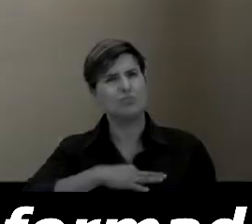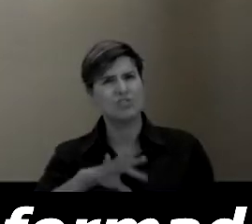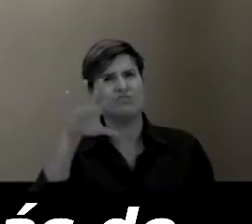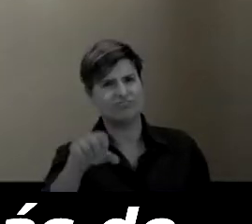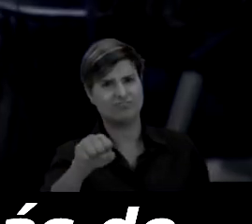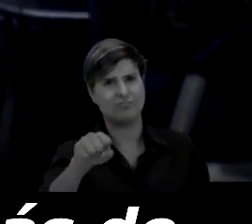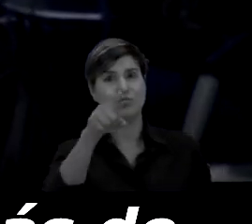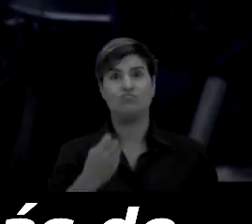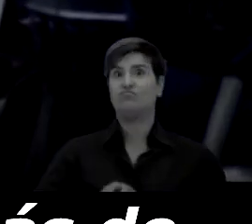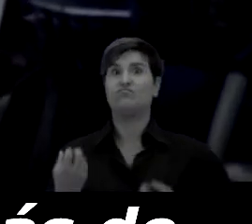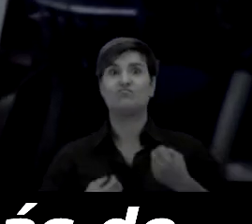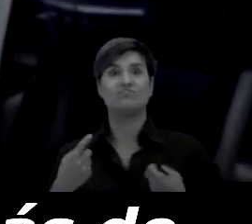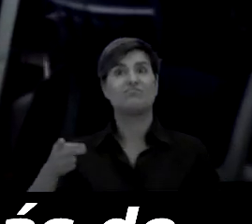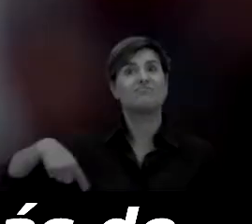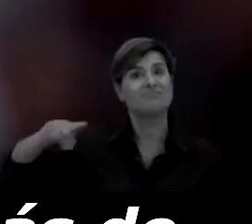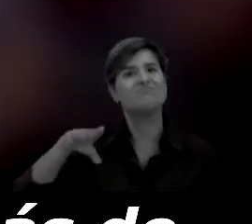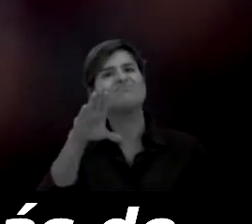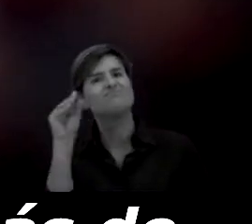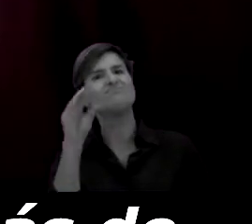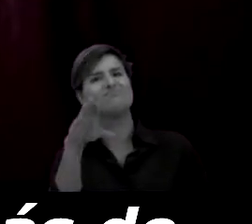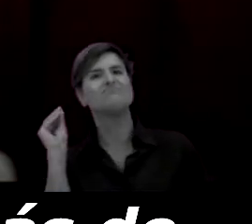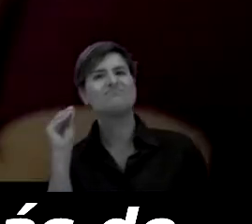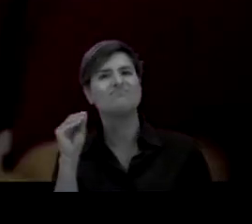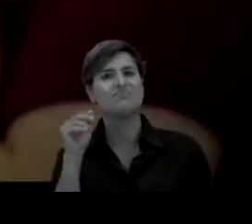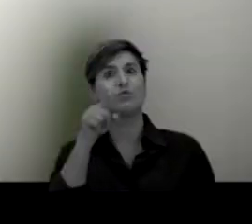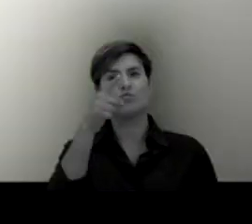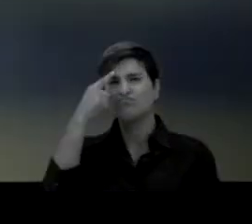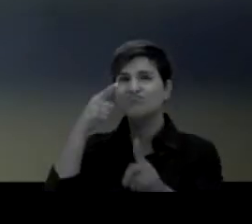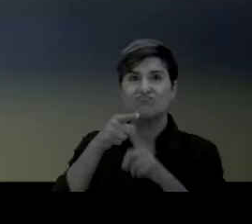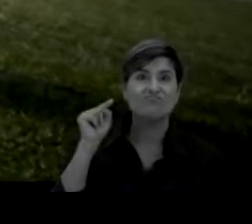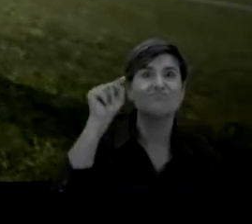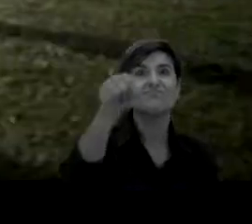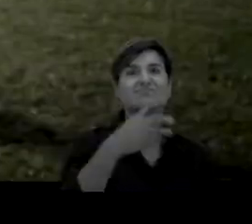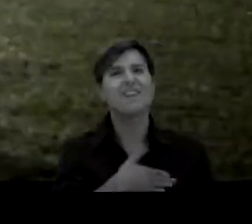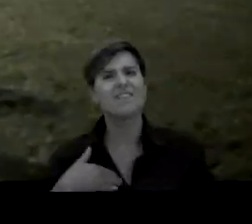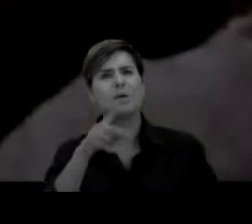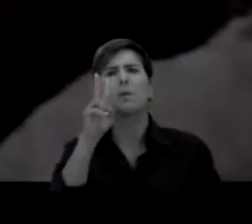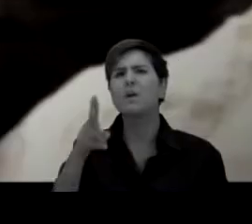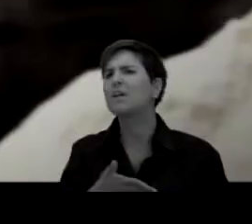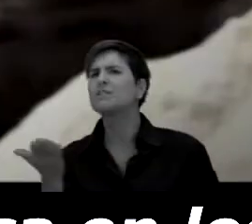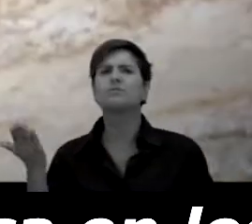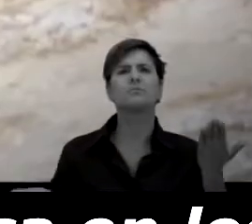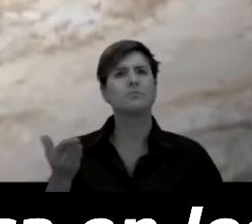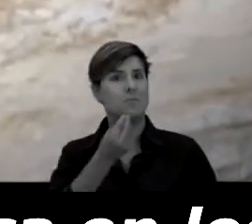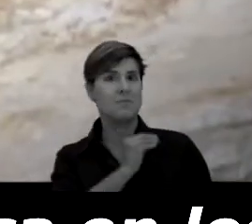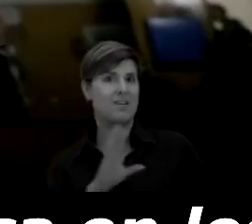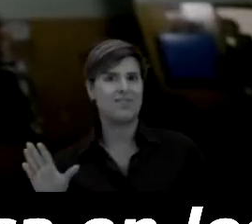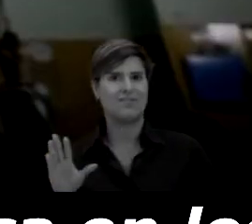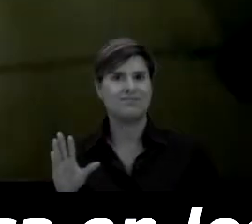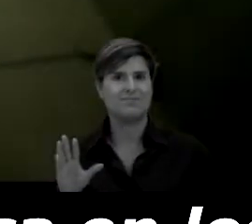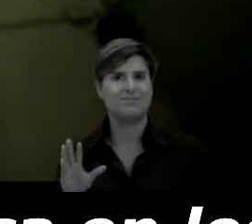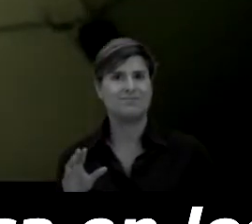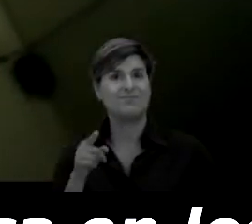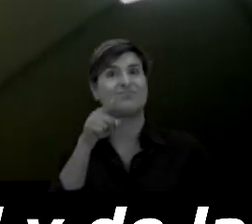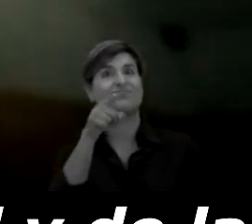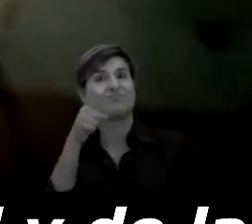han formado a más de 7.500 y se han conseguido más de 3.900 contratos. La realización de esta